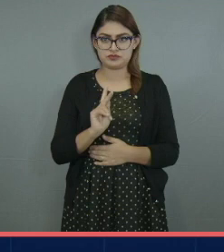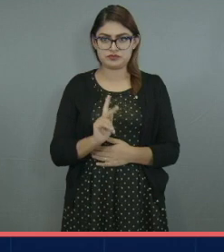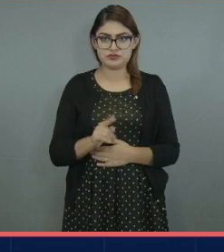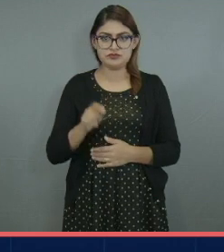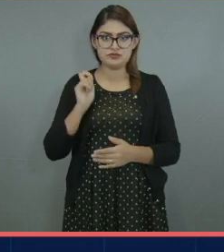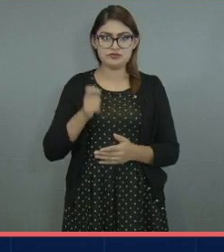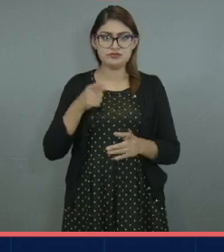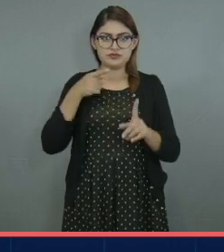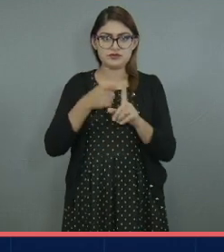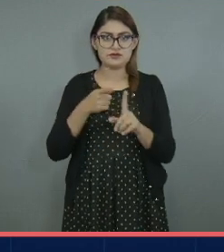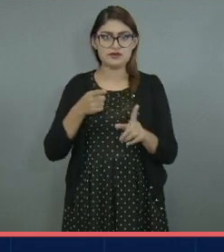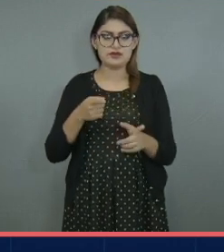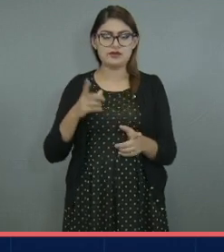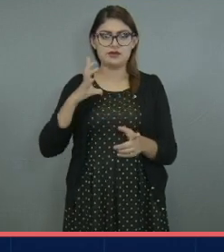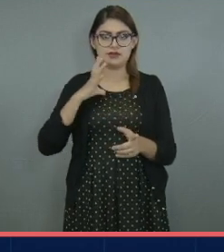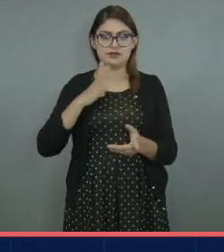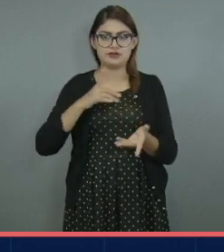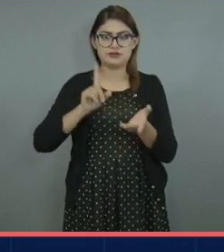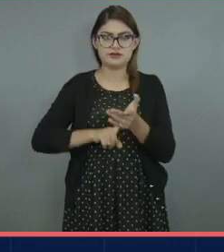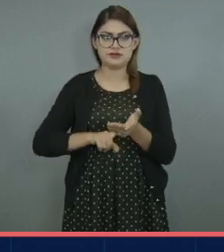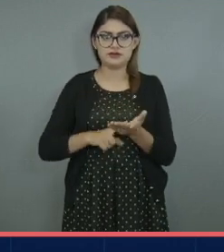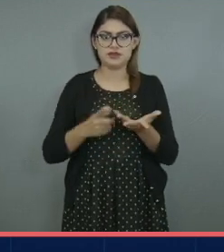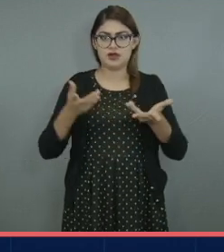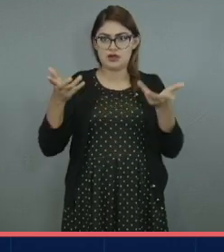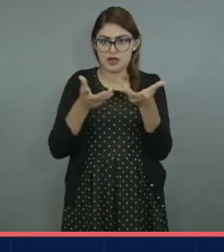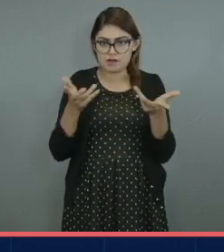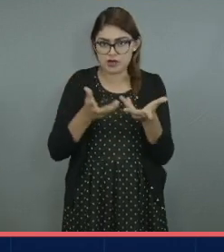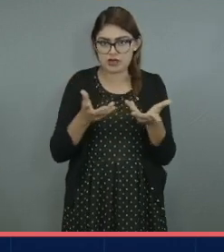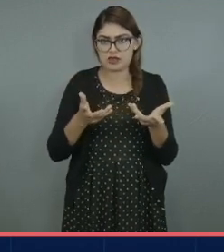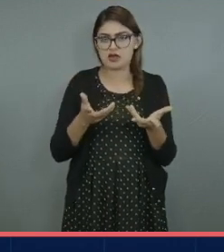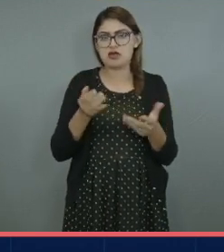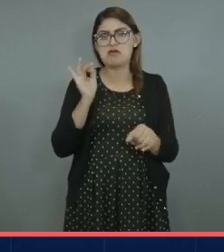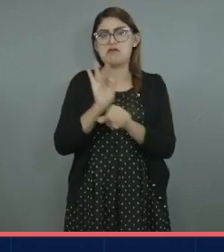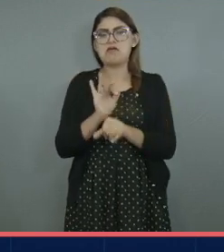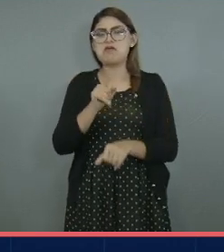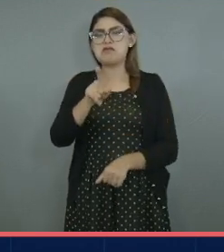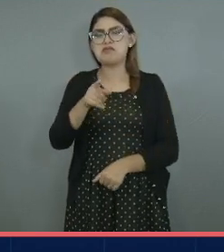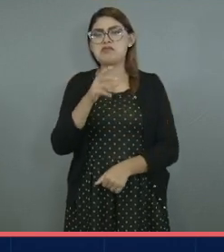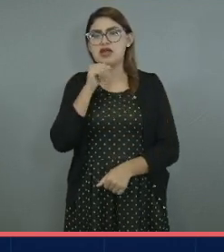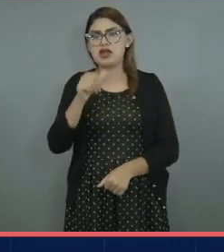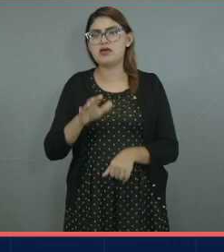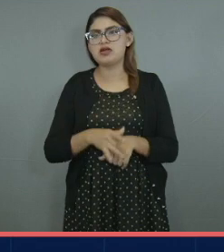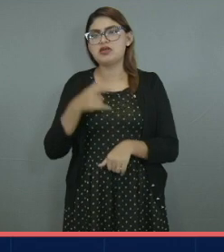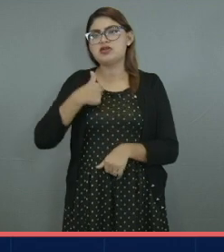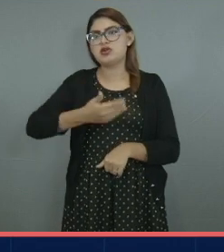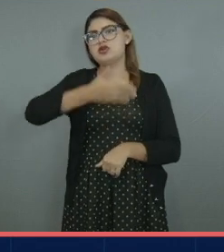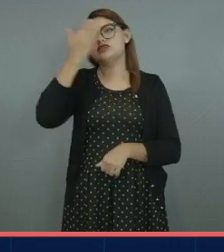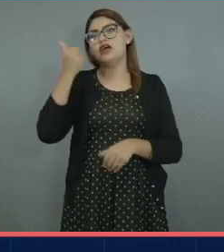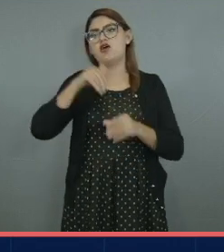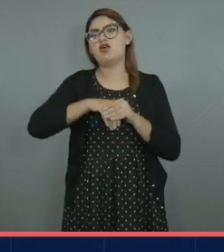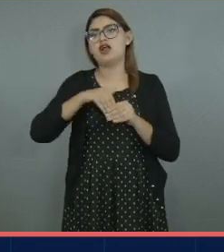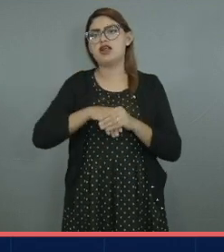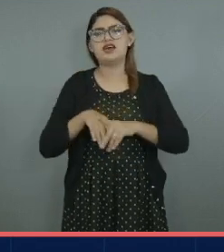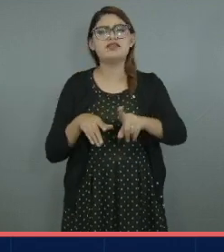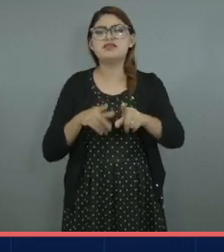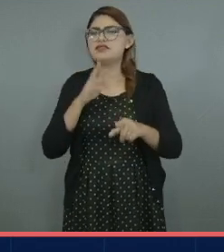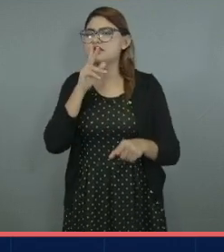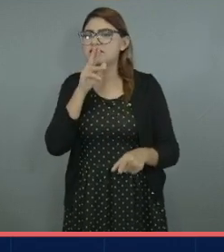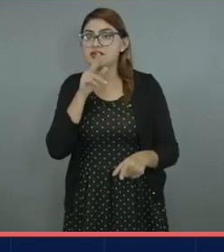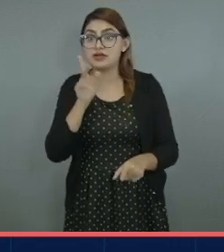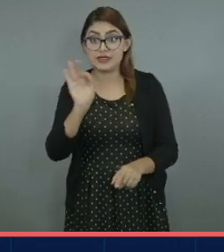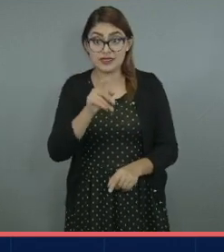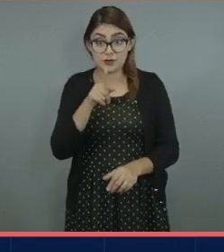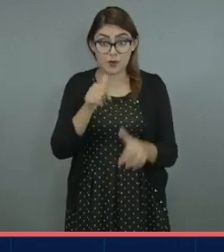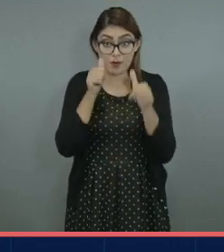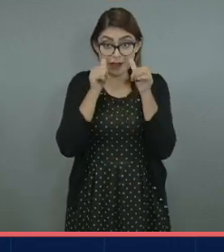digamos que impráctica o muy poco práctica, pues porque yo no sé ahorrar, pero no te preocupes. Si pones atención